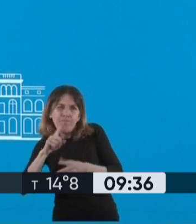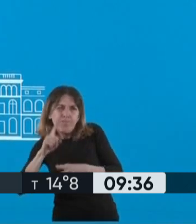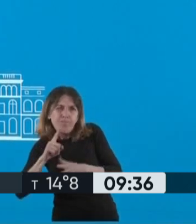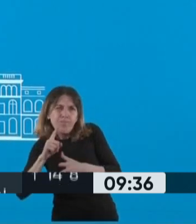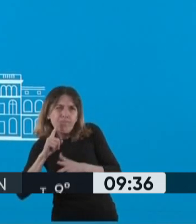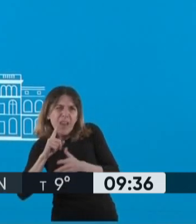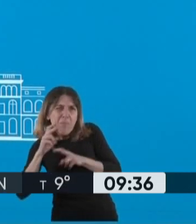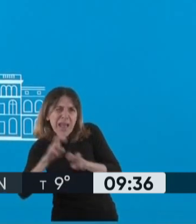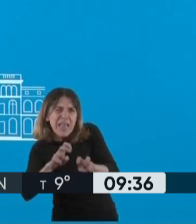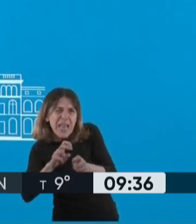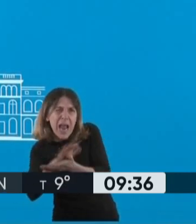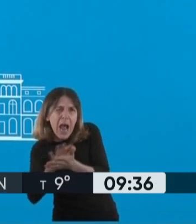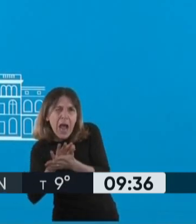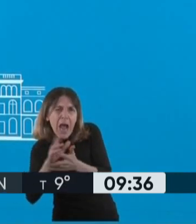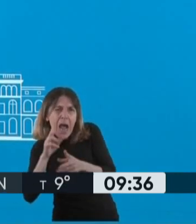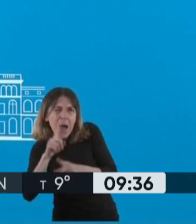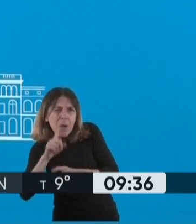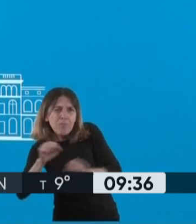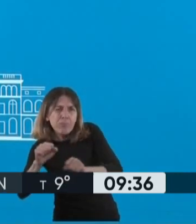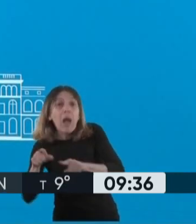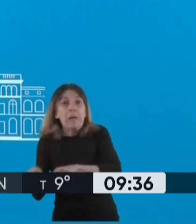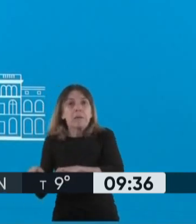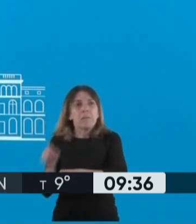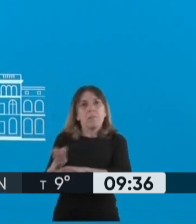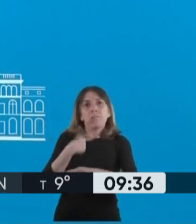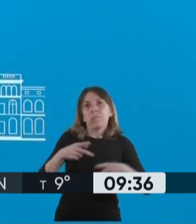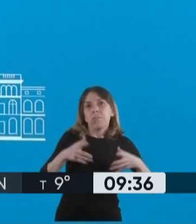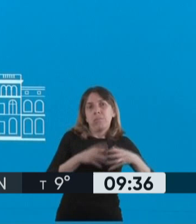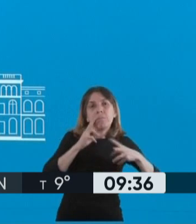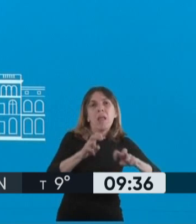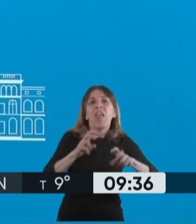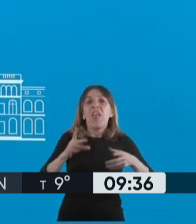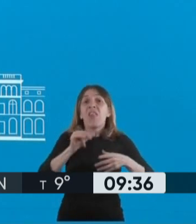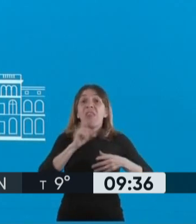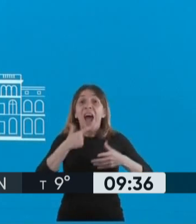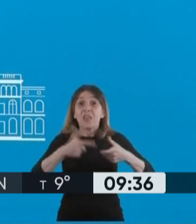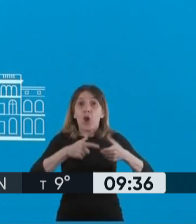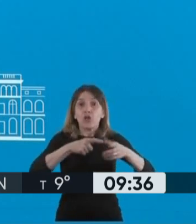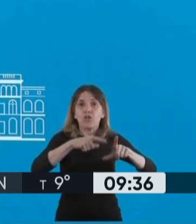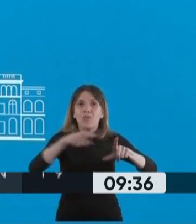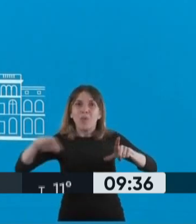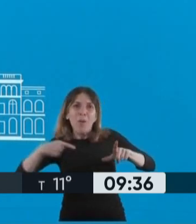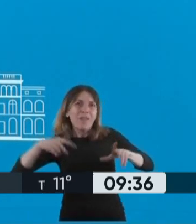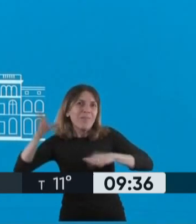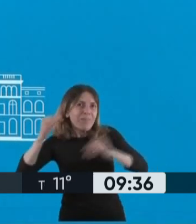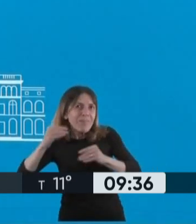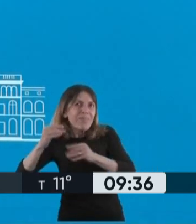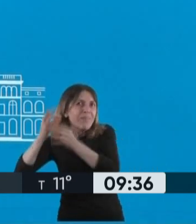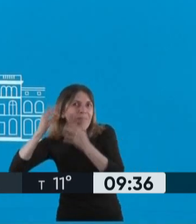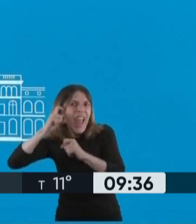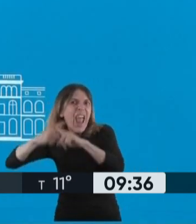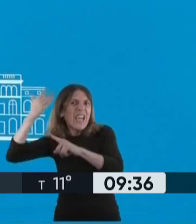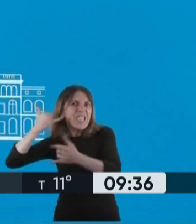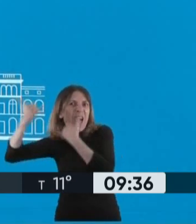el Gobierno está muy atento. En el caso de los datos biométricos, el Ministerio del Interior está analizando qué fue lo que sucedió, cómo